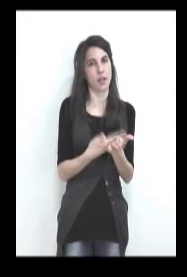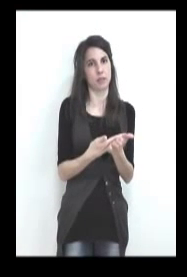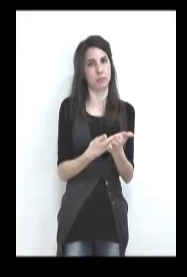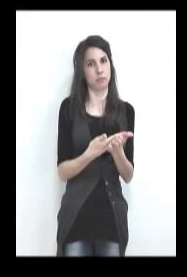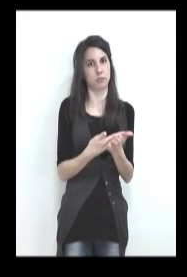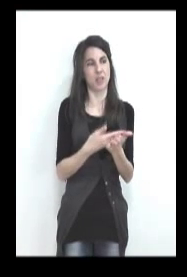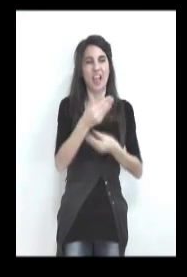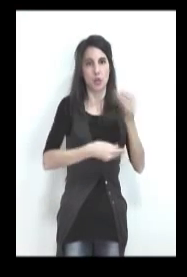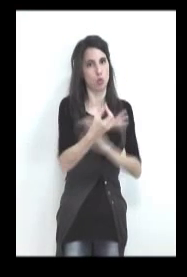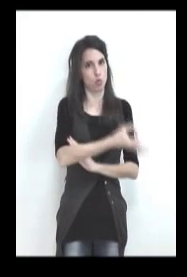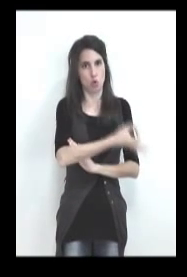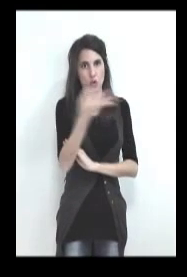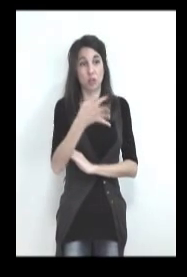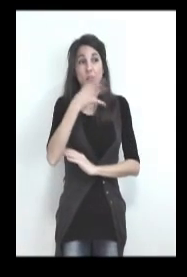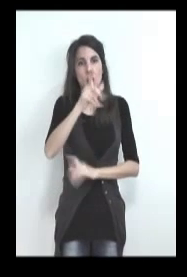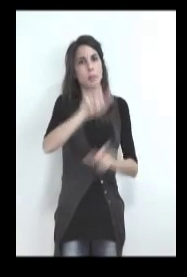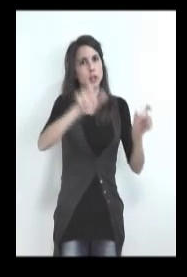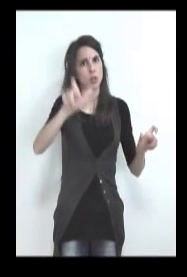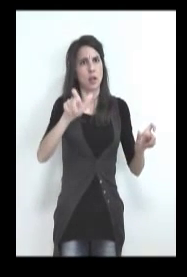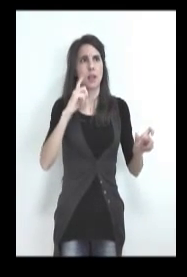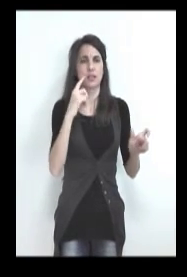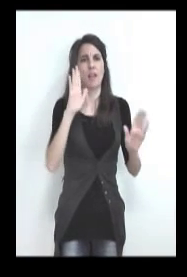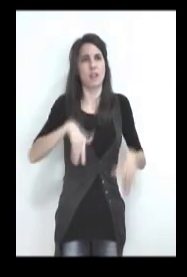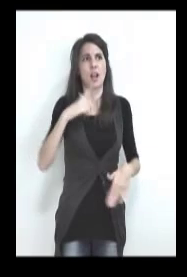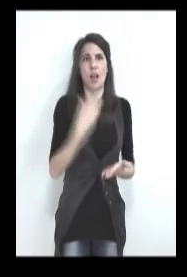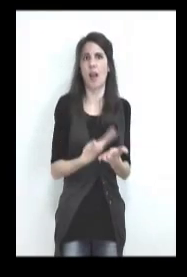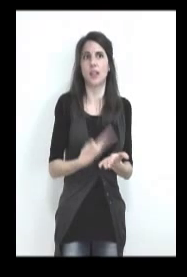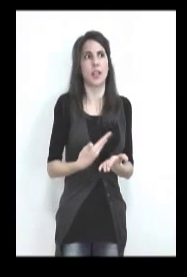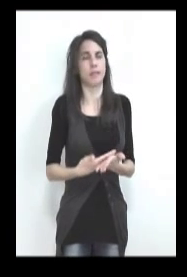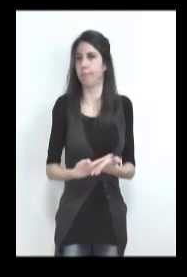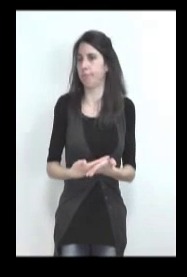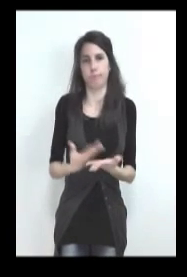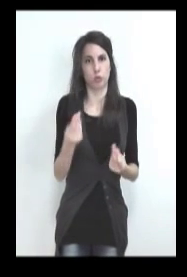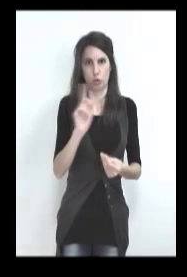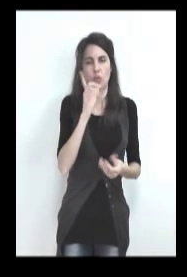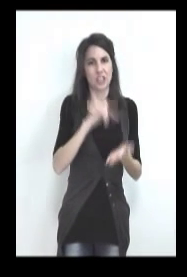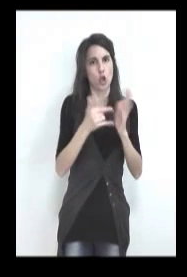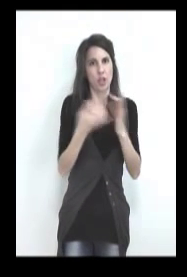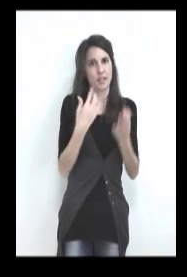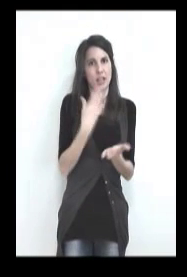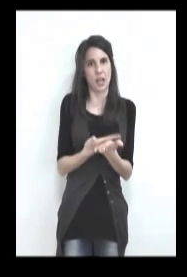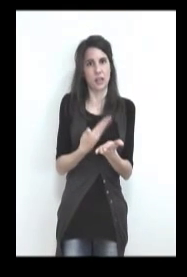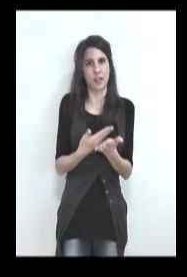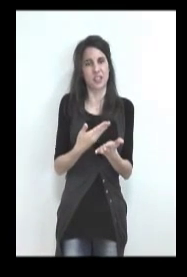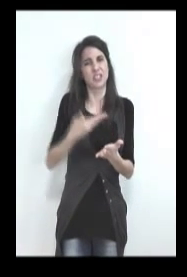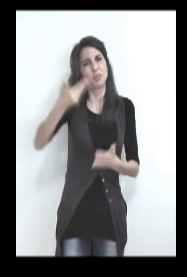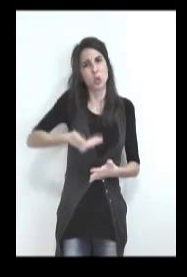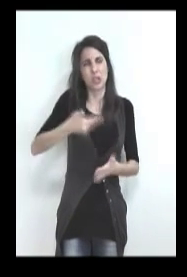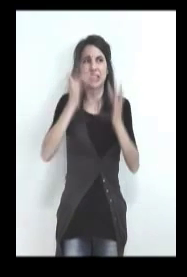porque las personas no siempre lo están garantizando, entonces sería muy bueno que se atendiera de forma muy directa al ámbito de la